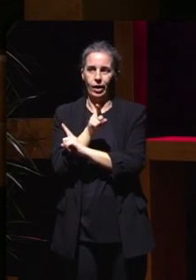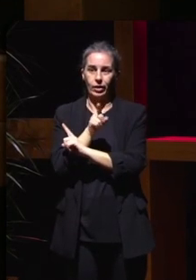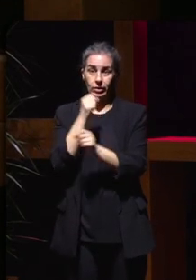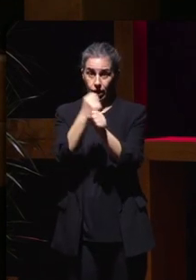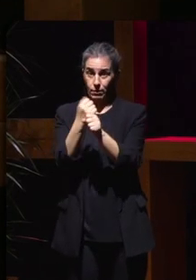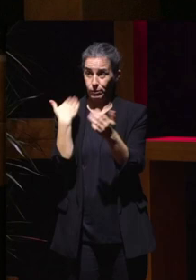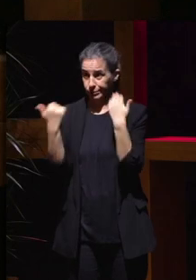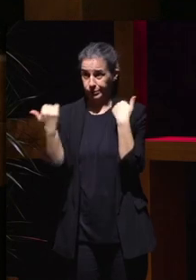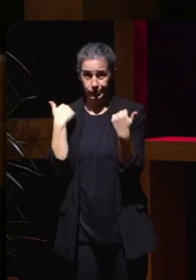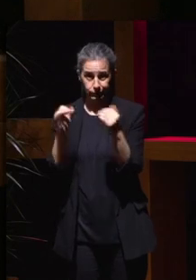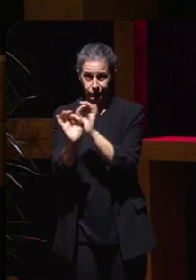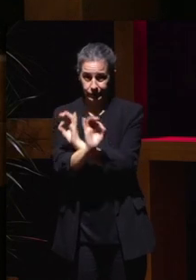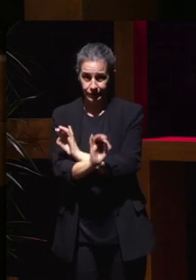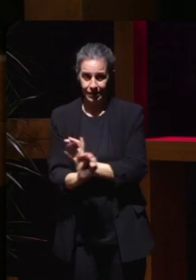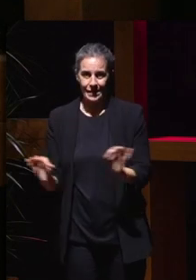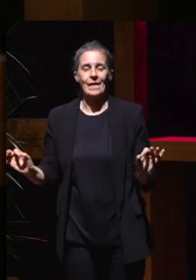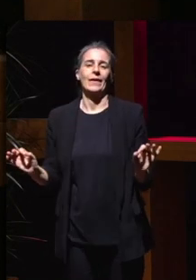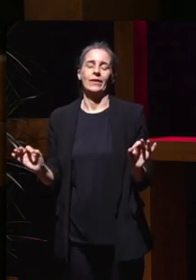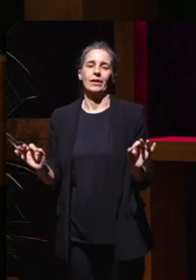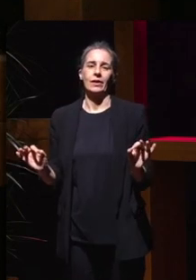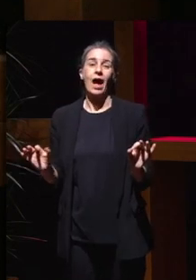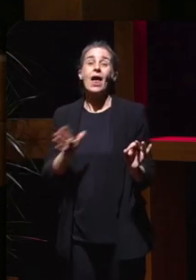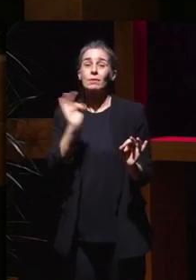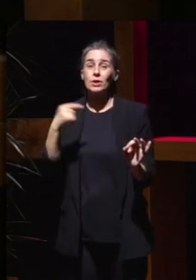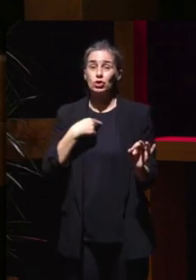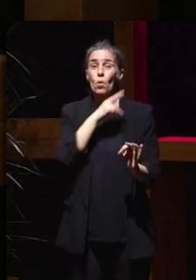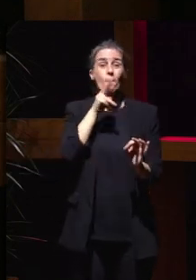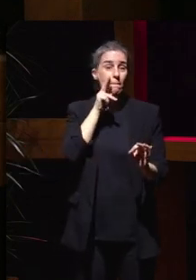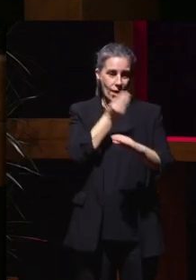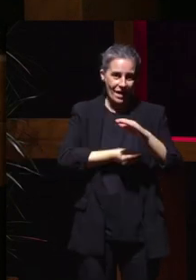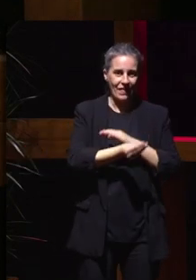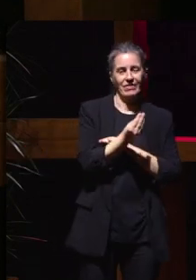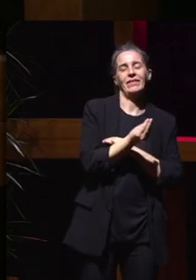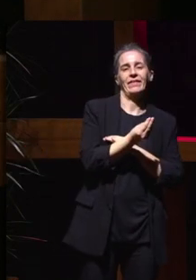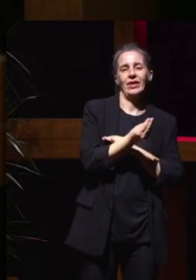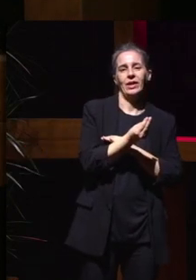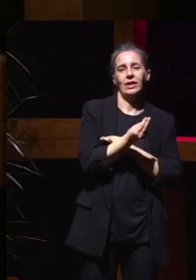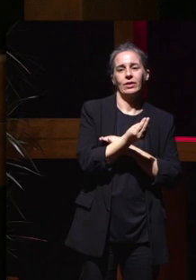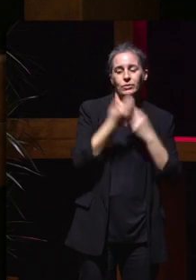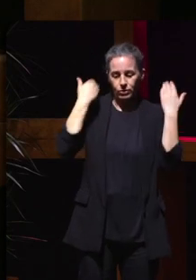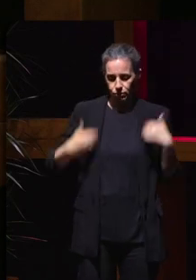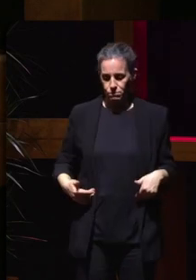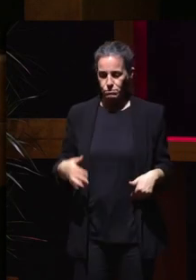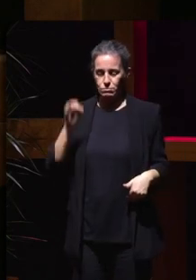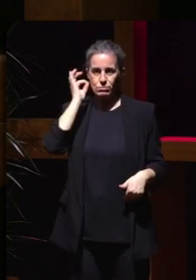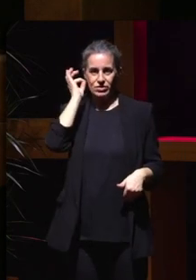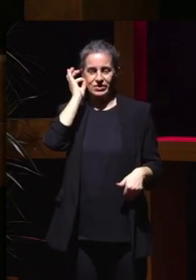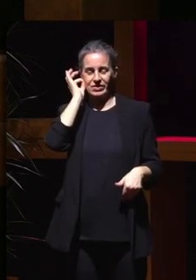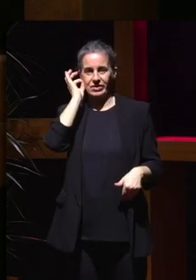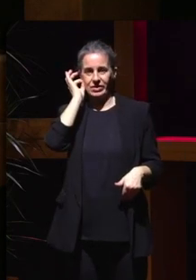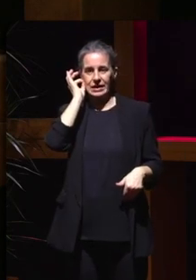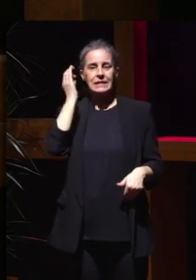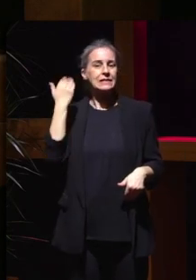pasé a ser peor todavía un anai no paro y una señora que de su peto Sharon era